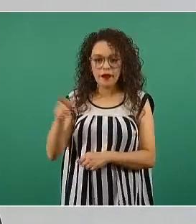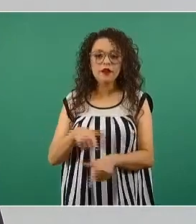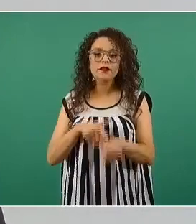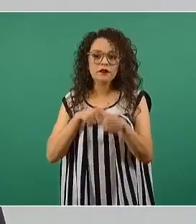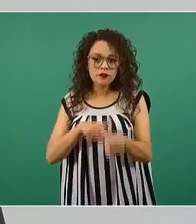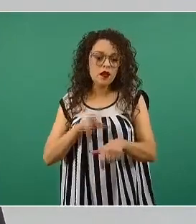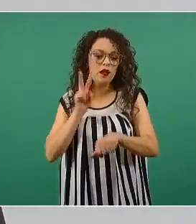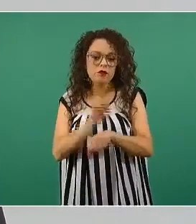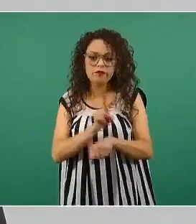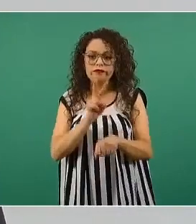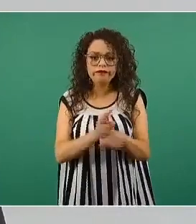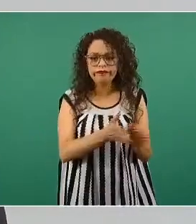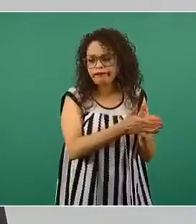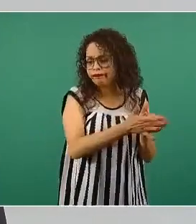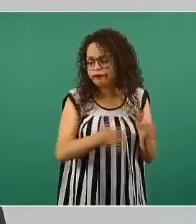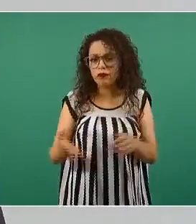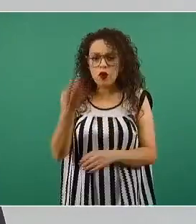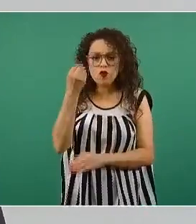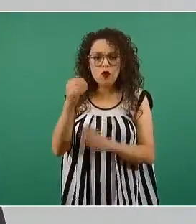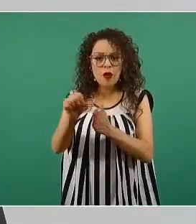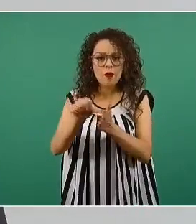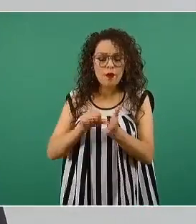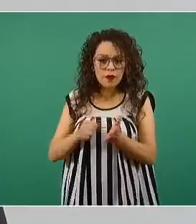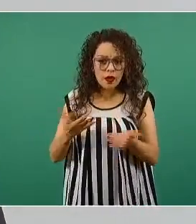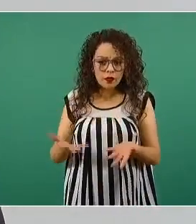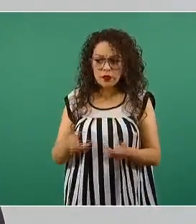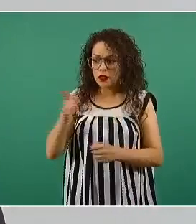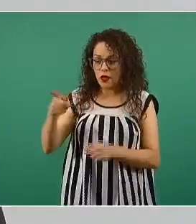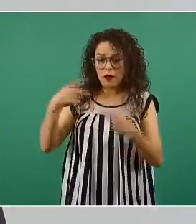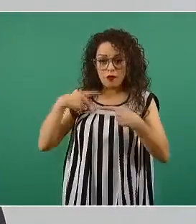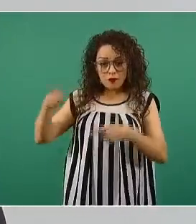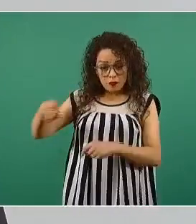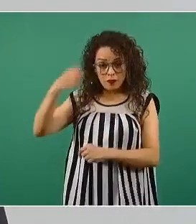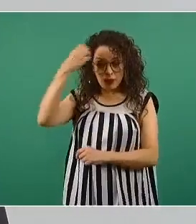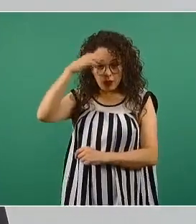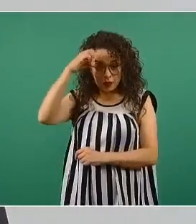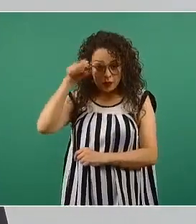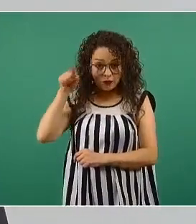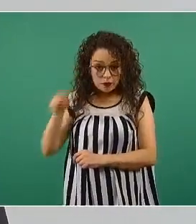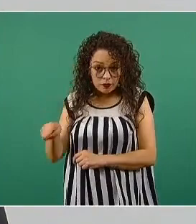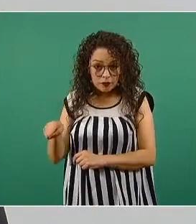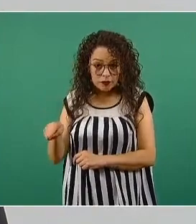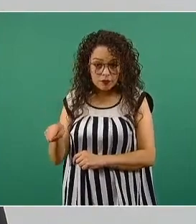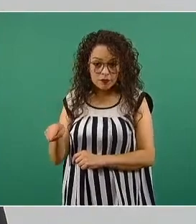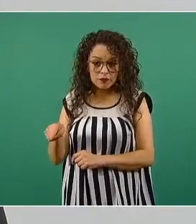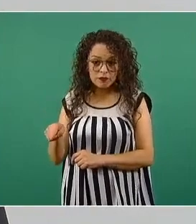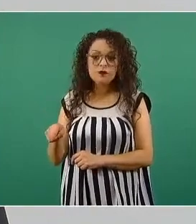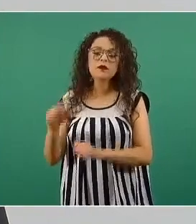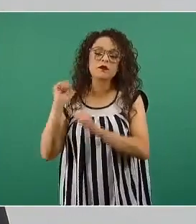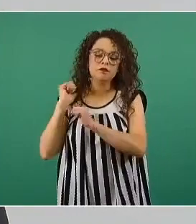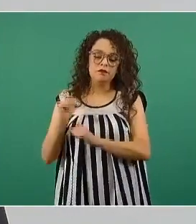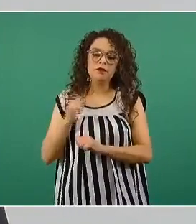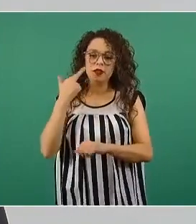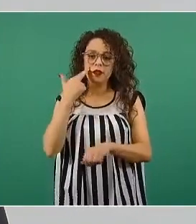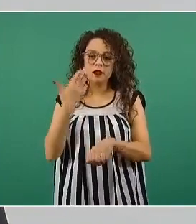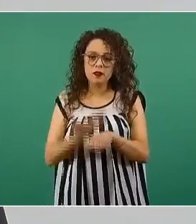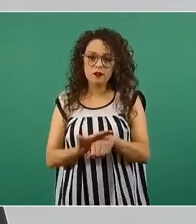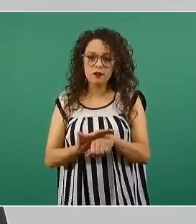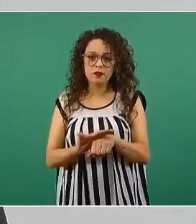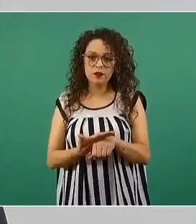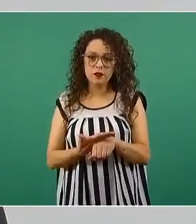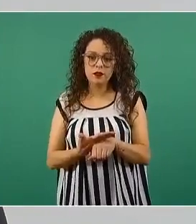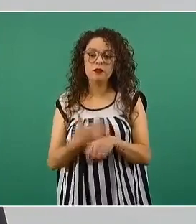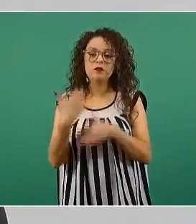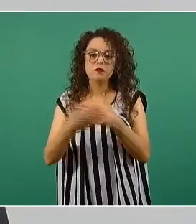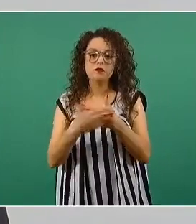embarazo, y el entrenamiento de los neonatólogos o pediatras o médicos familiares que van a hacerse cargo de los productos o de los bebés que van a